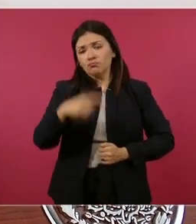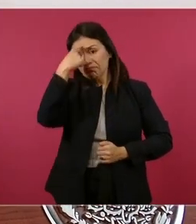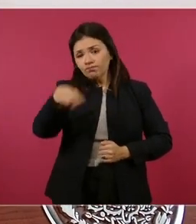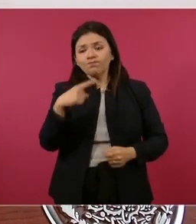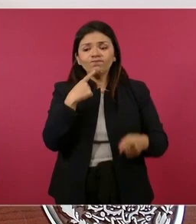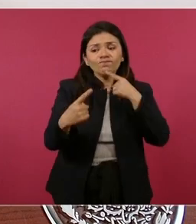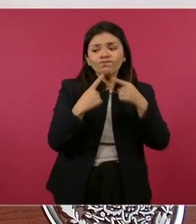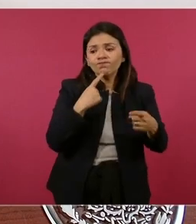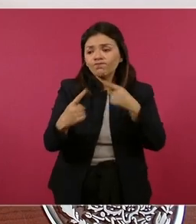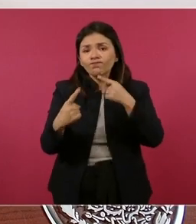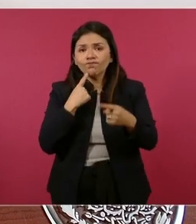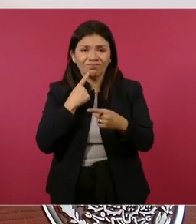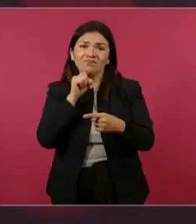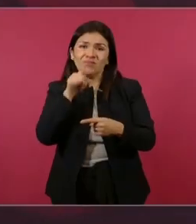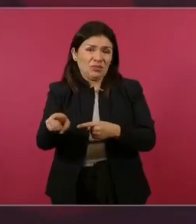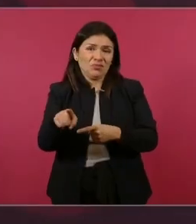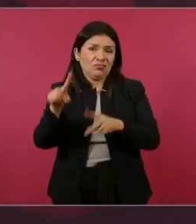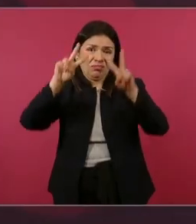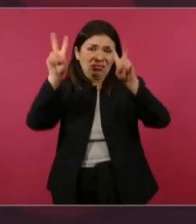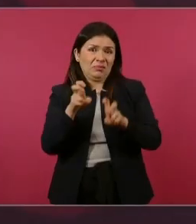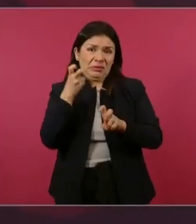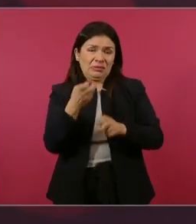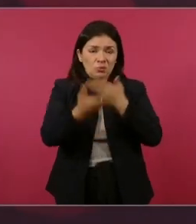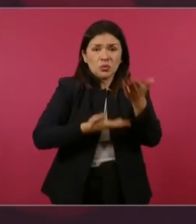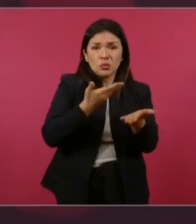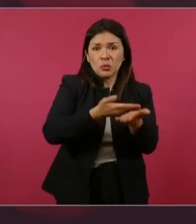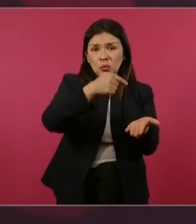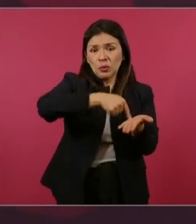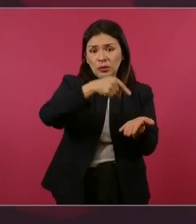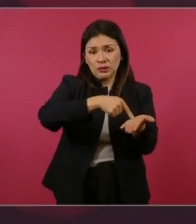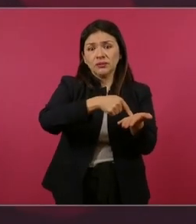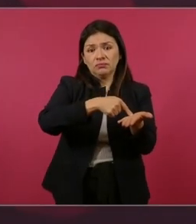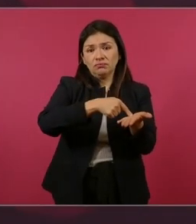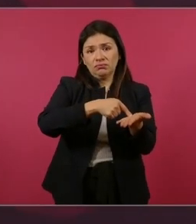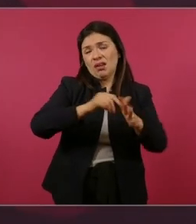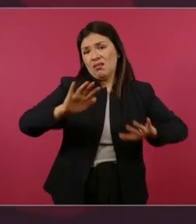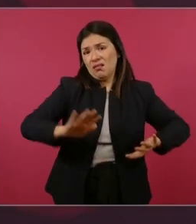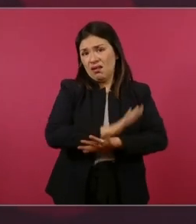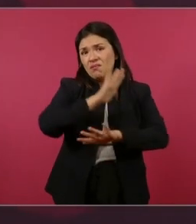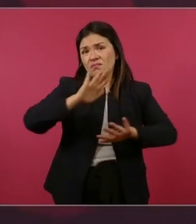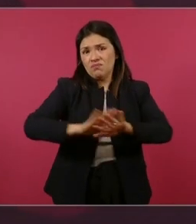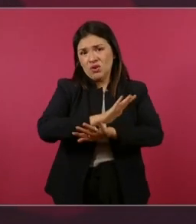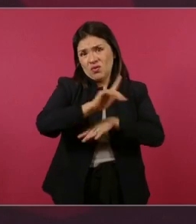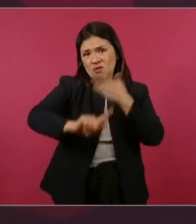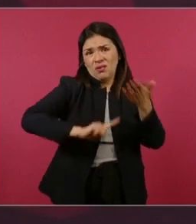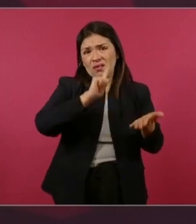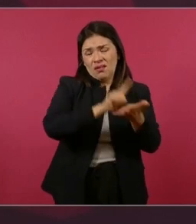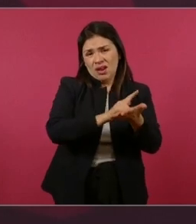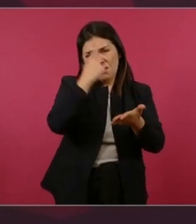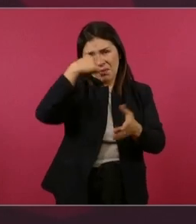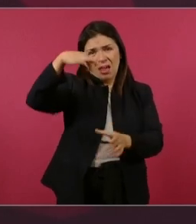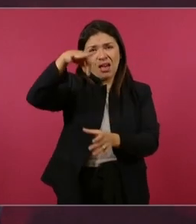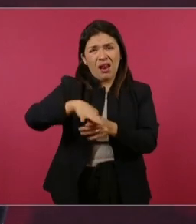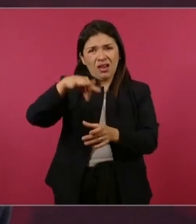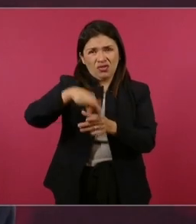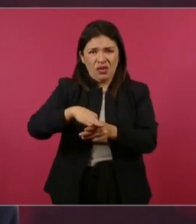resolver sobre la iniciativa de reforma a la ley